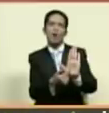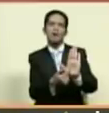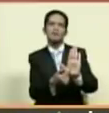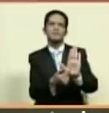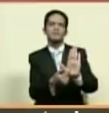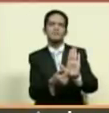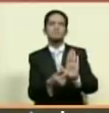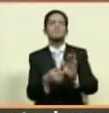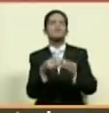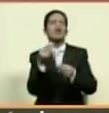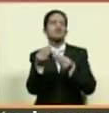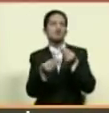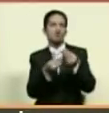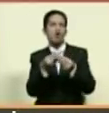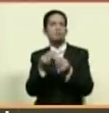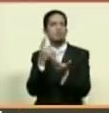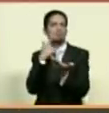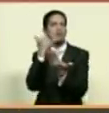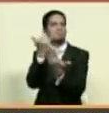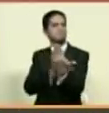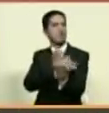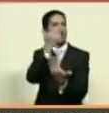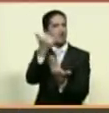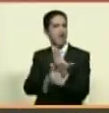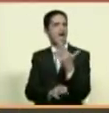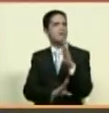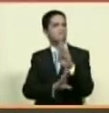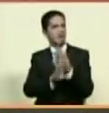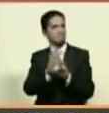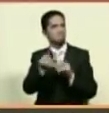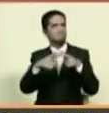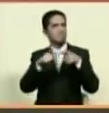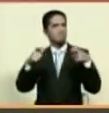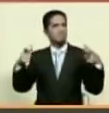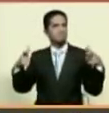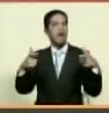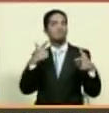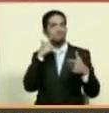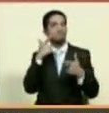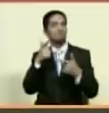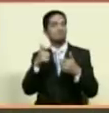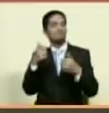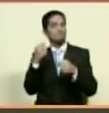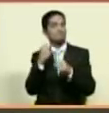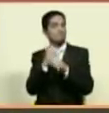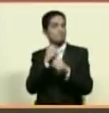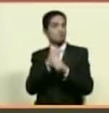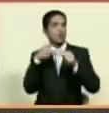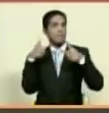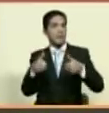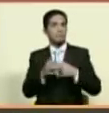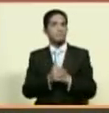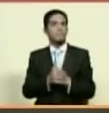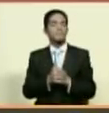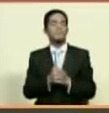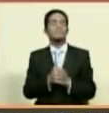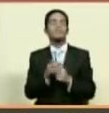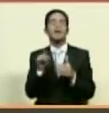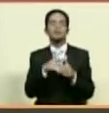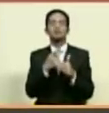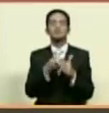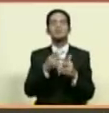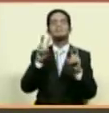la vitalidad del programa de recuperación, crecimiento y prosperidad económica. Así que el tema de